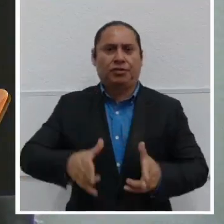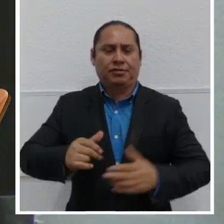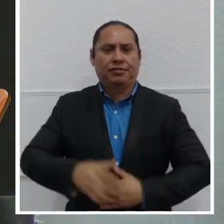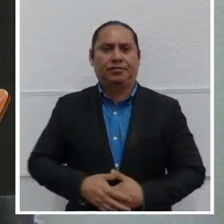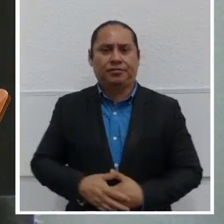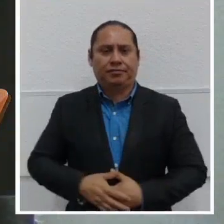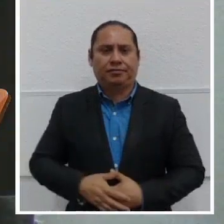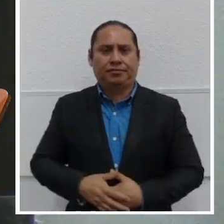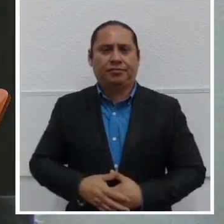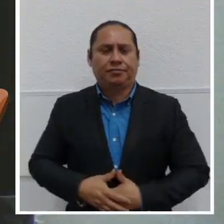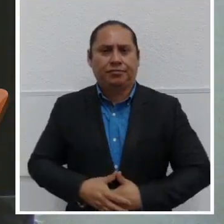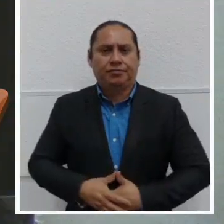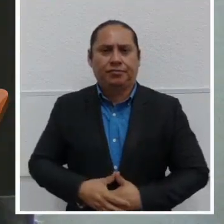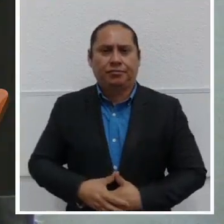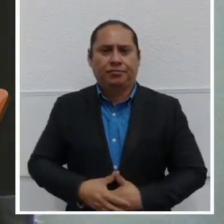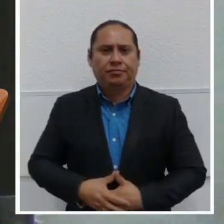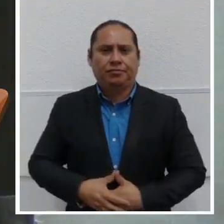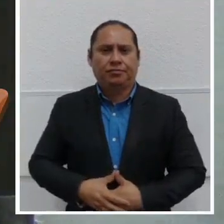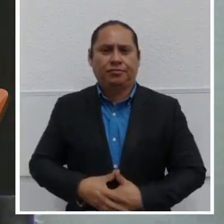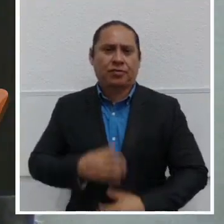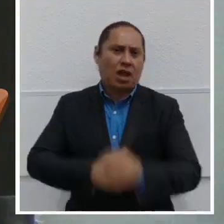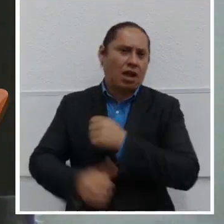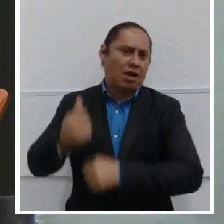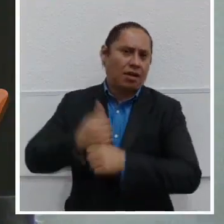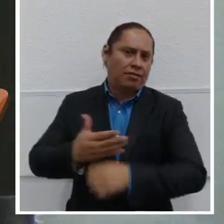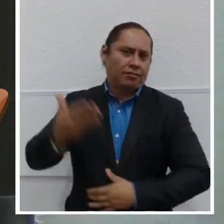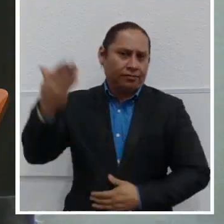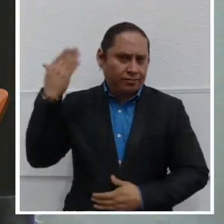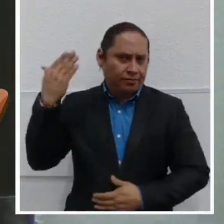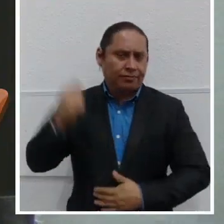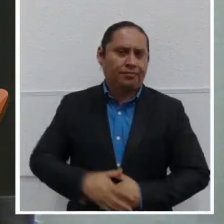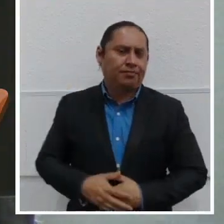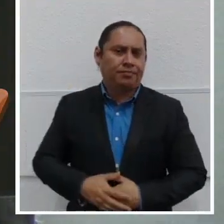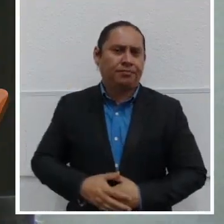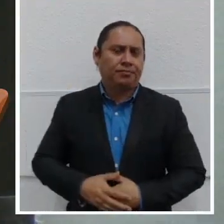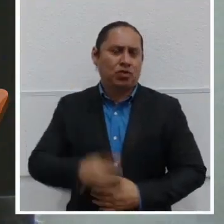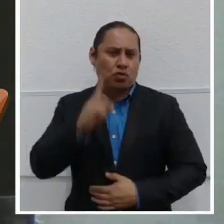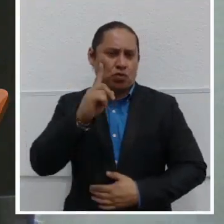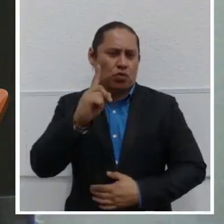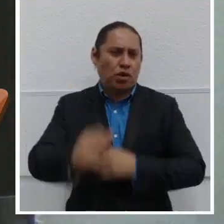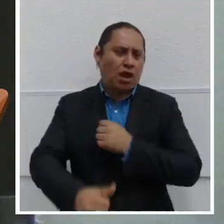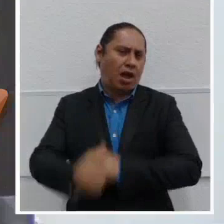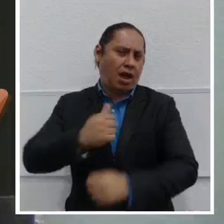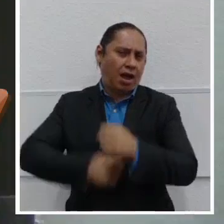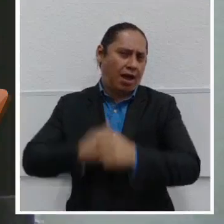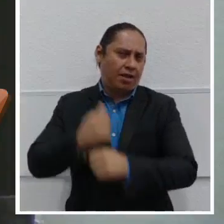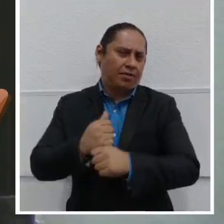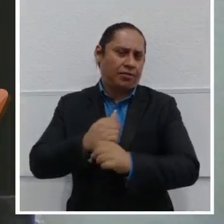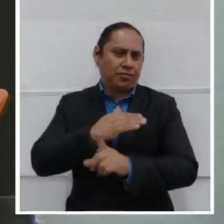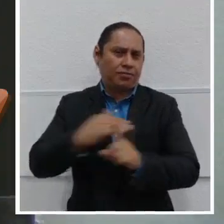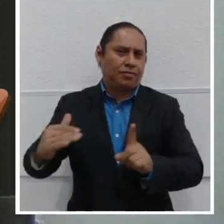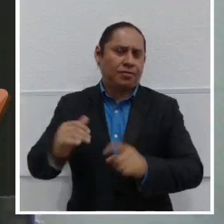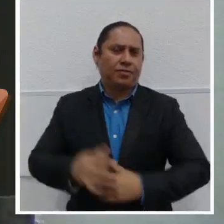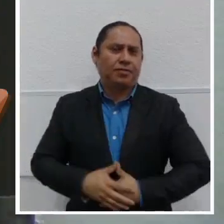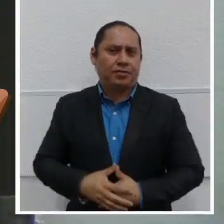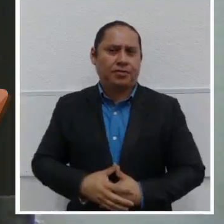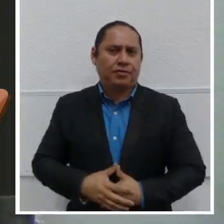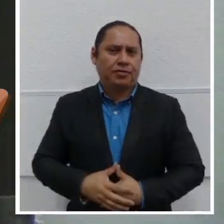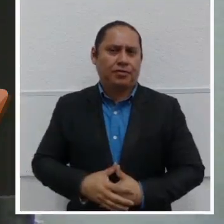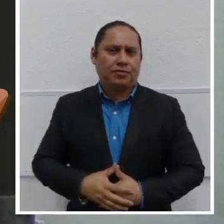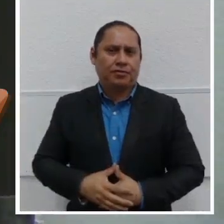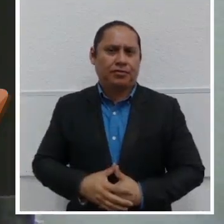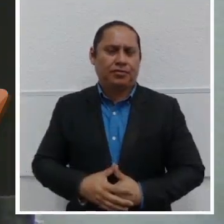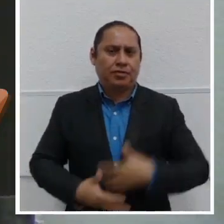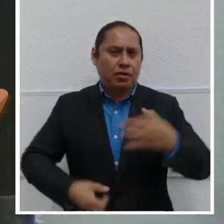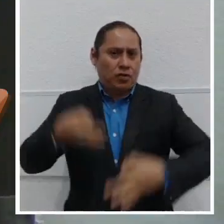ya varios años más bien el año año y medio que llegó a este congreso la